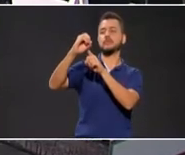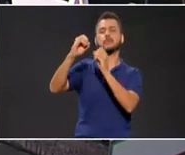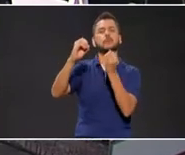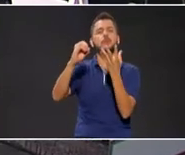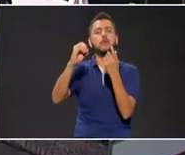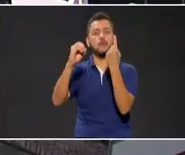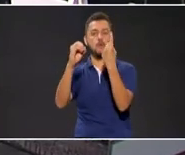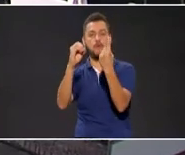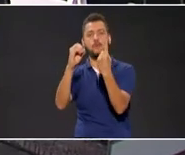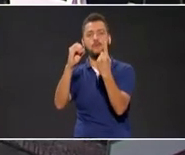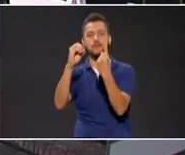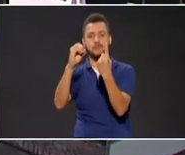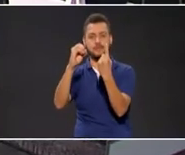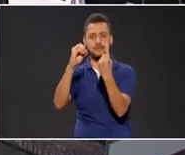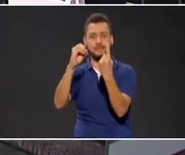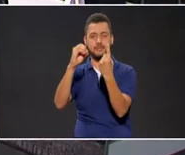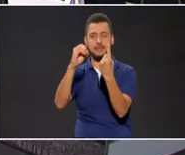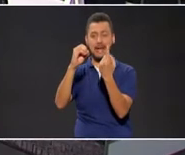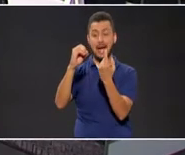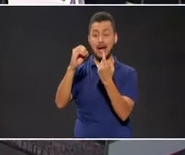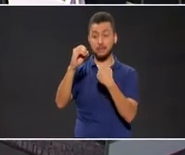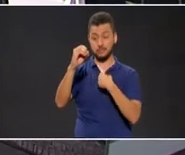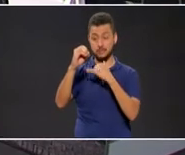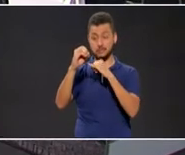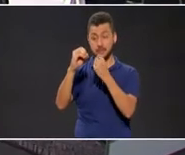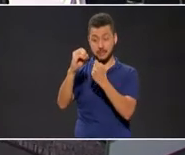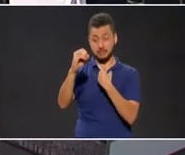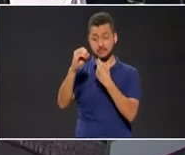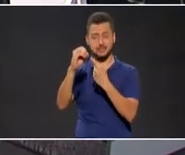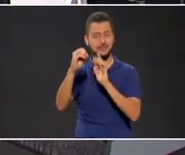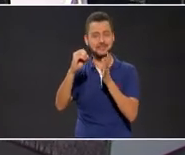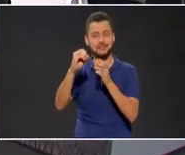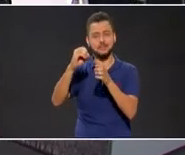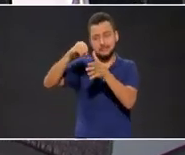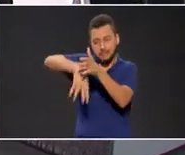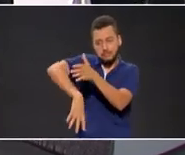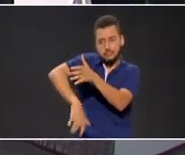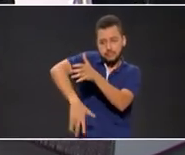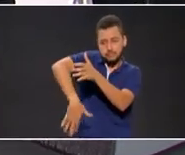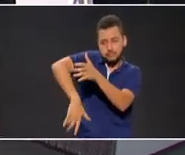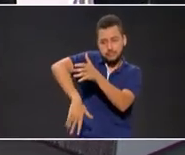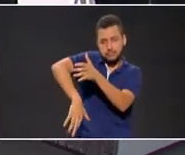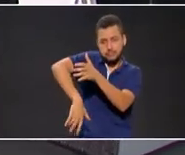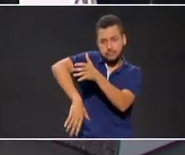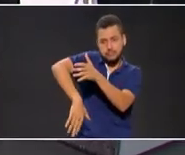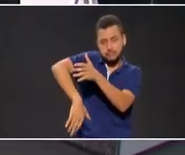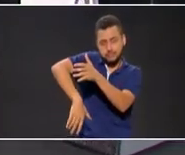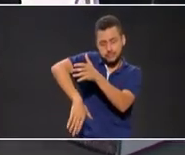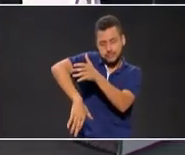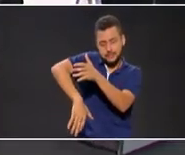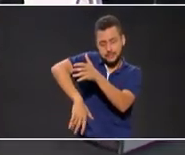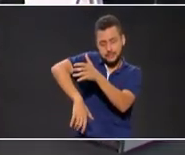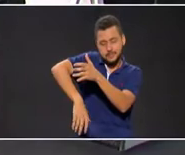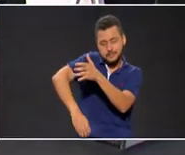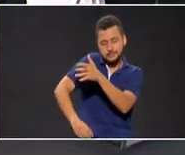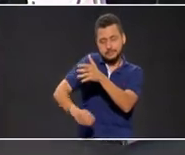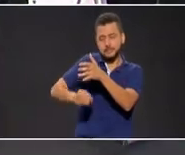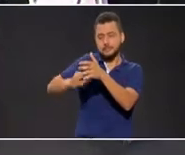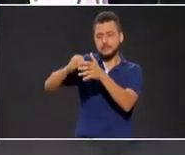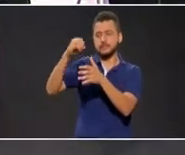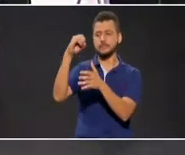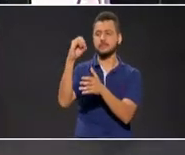usted mismo entonces ahorita ingresa vuelva al sorteo a ver a quién le corresponde